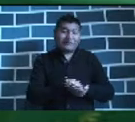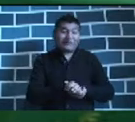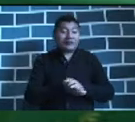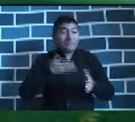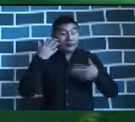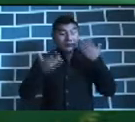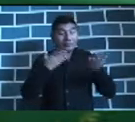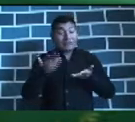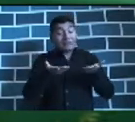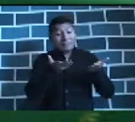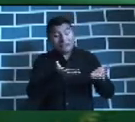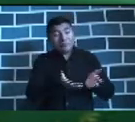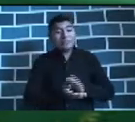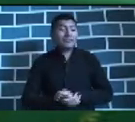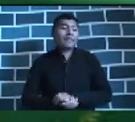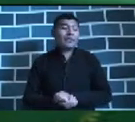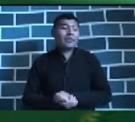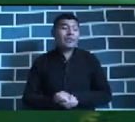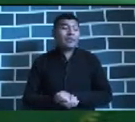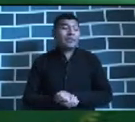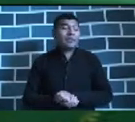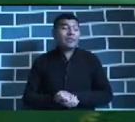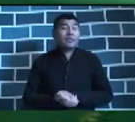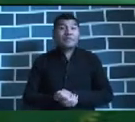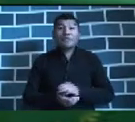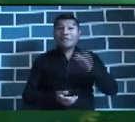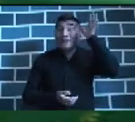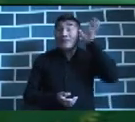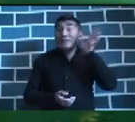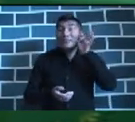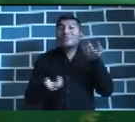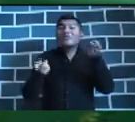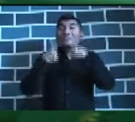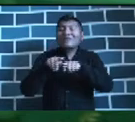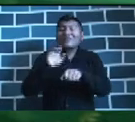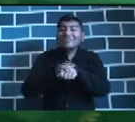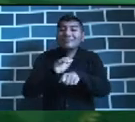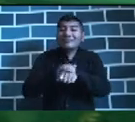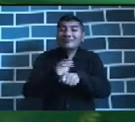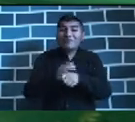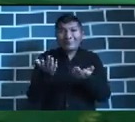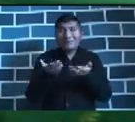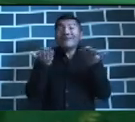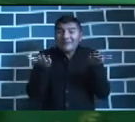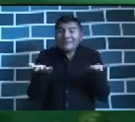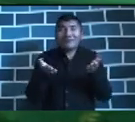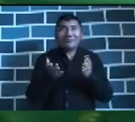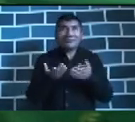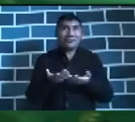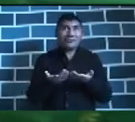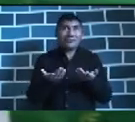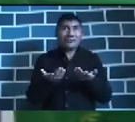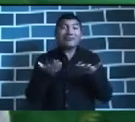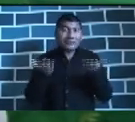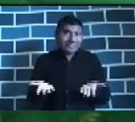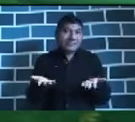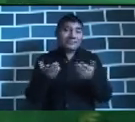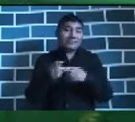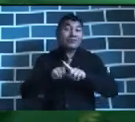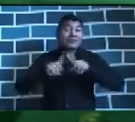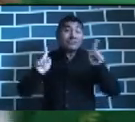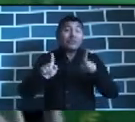sé feliz qué papas aconsejan a sus hijos los hay los hay